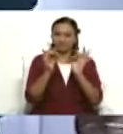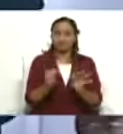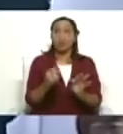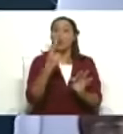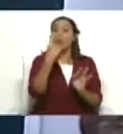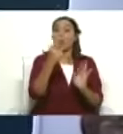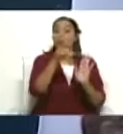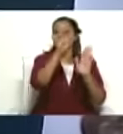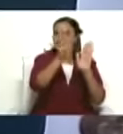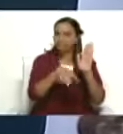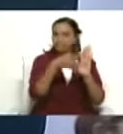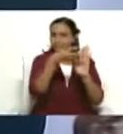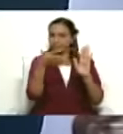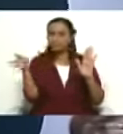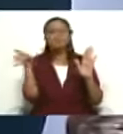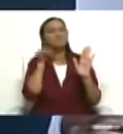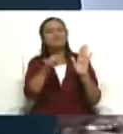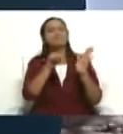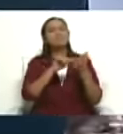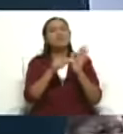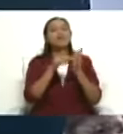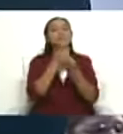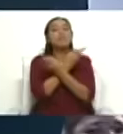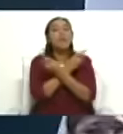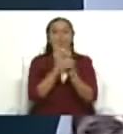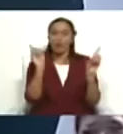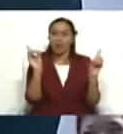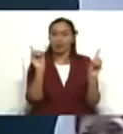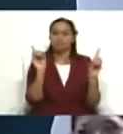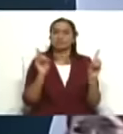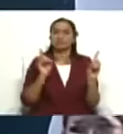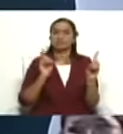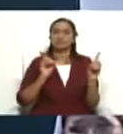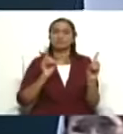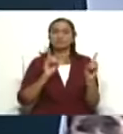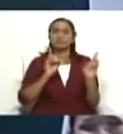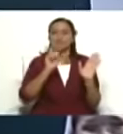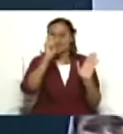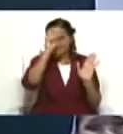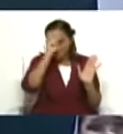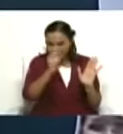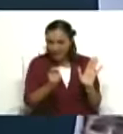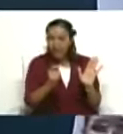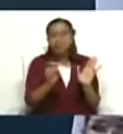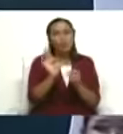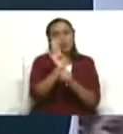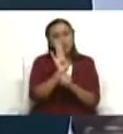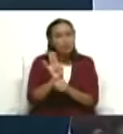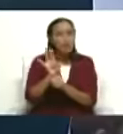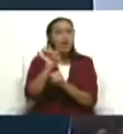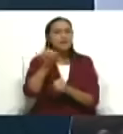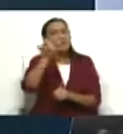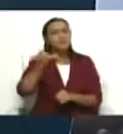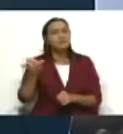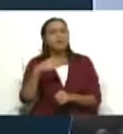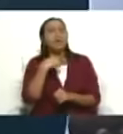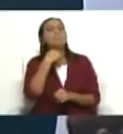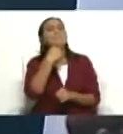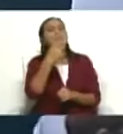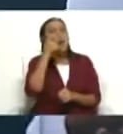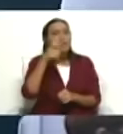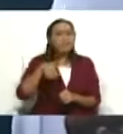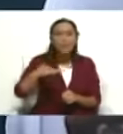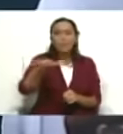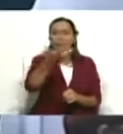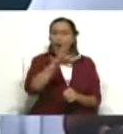de la democracia, la agenda que cuide y respete la voz del pueblo y que, como siempre, la